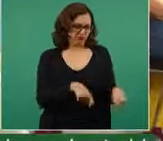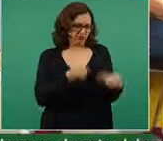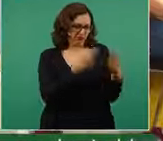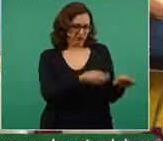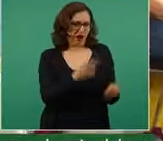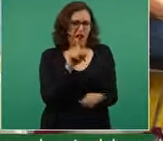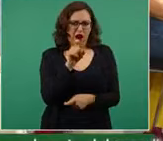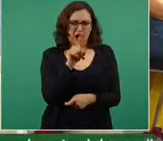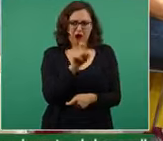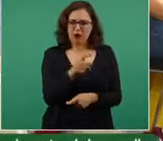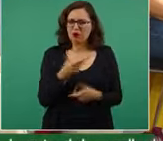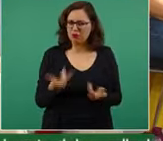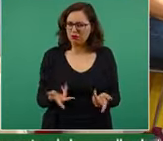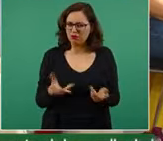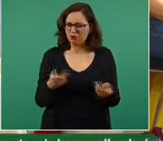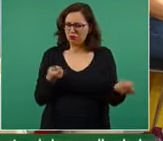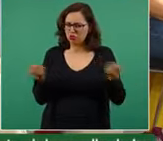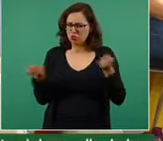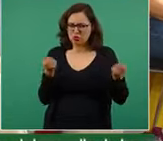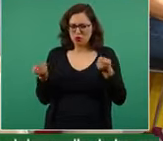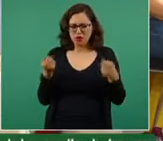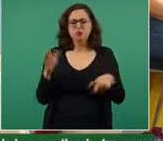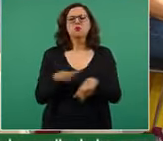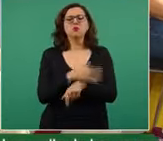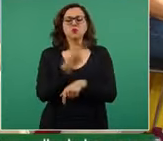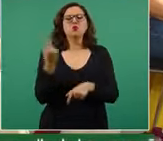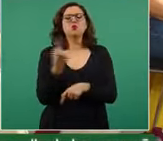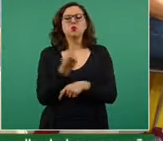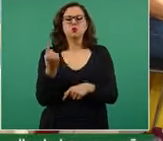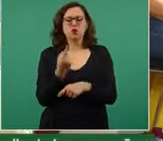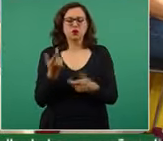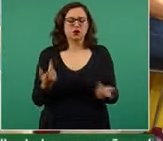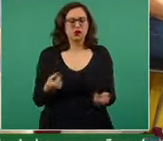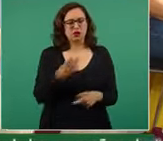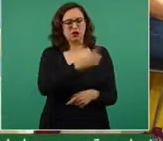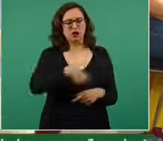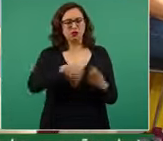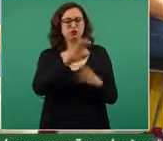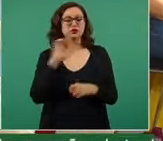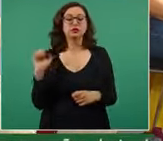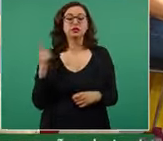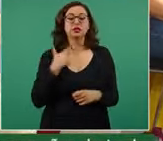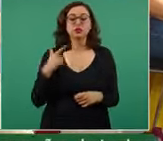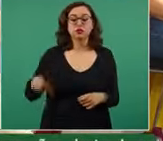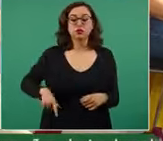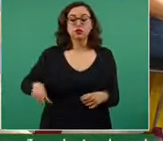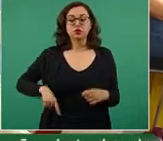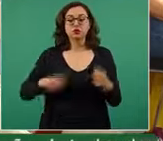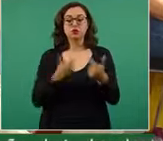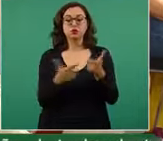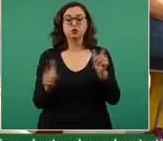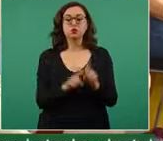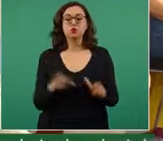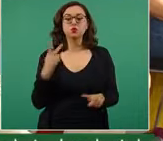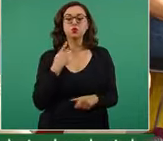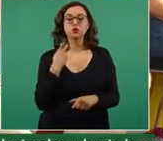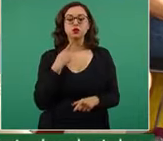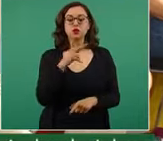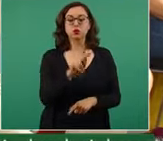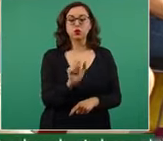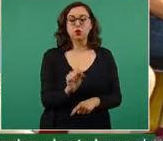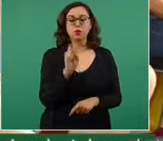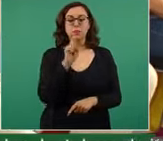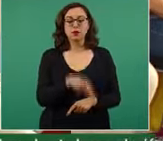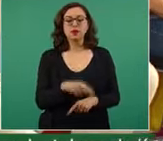en ex gobernadores y todos del PAN, la mayor parte del PAN y de gobiernos